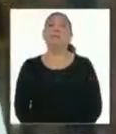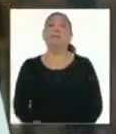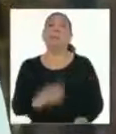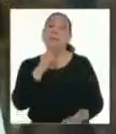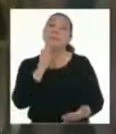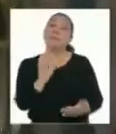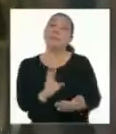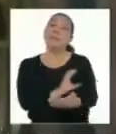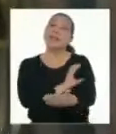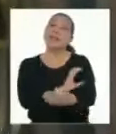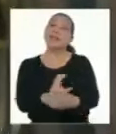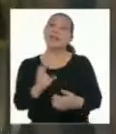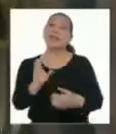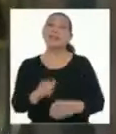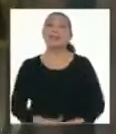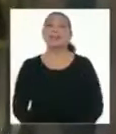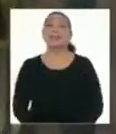el canto.